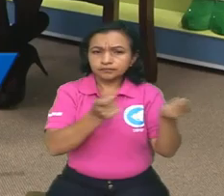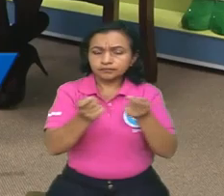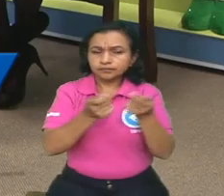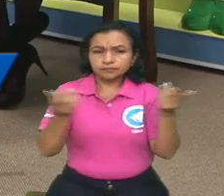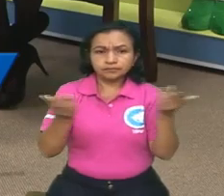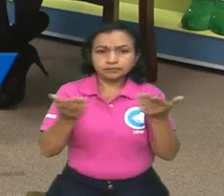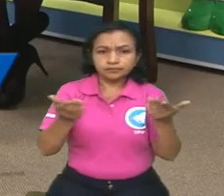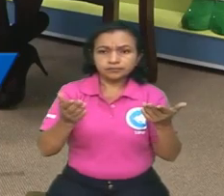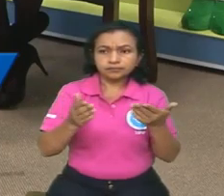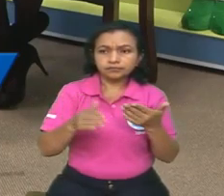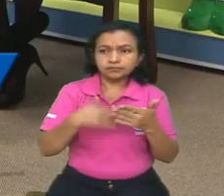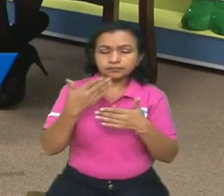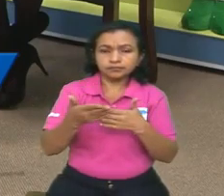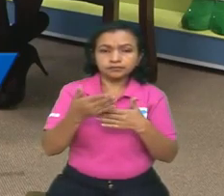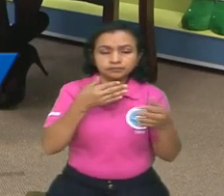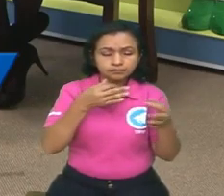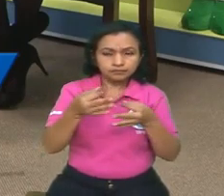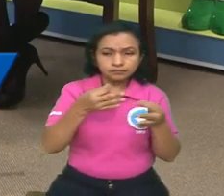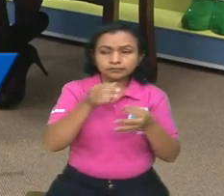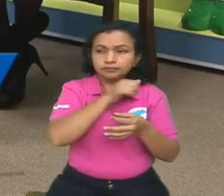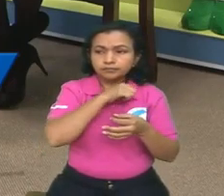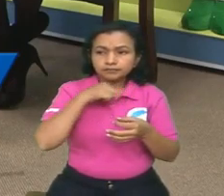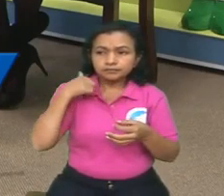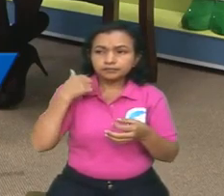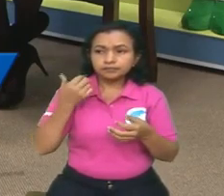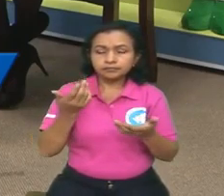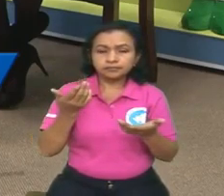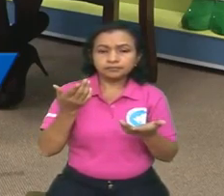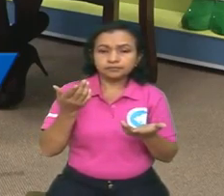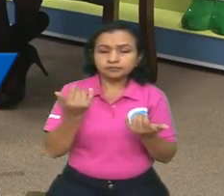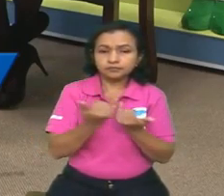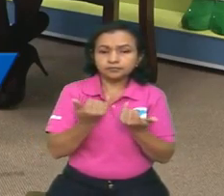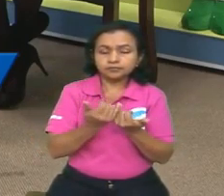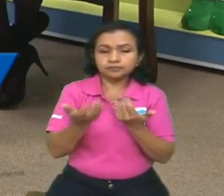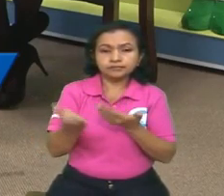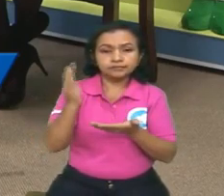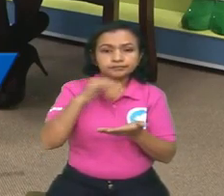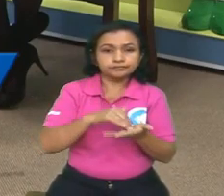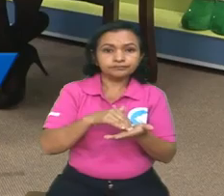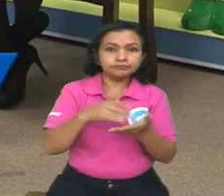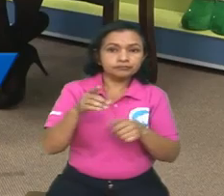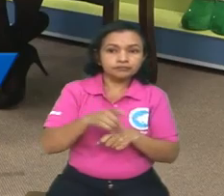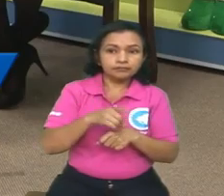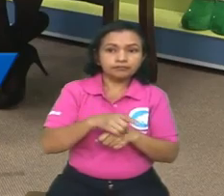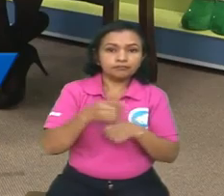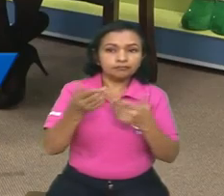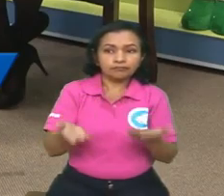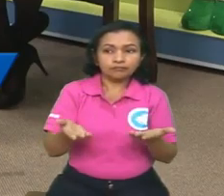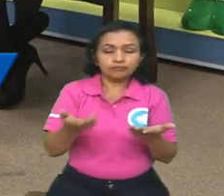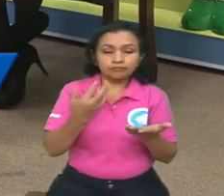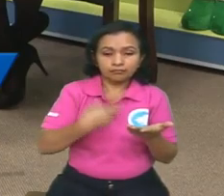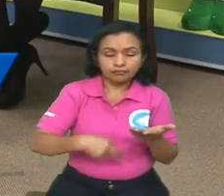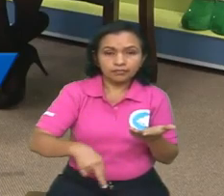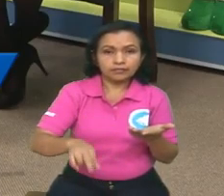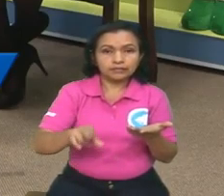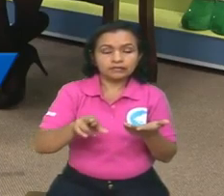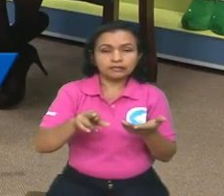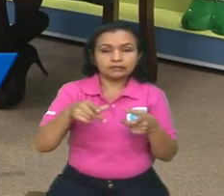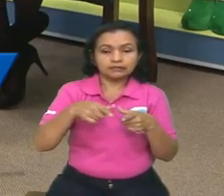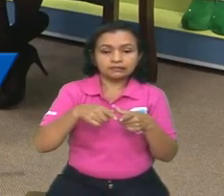ustedes después de que usted le hizo el examen? Okay. Y viene la paciente de regreso diciendo, mira doctora, me sangra, siento